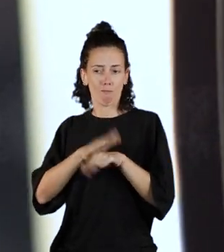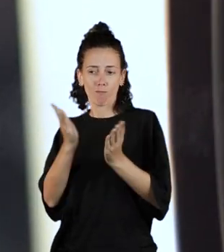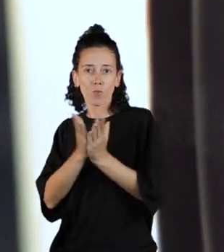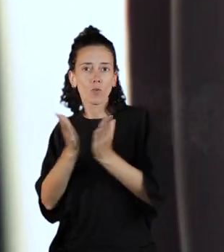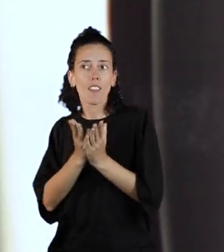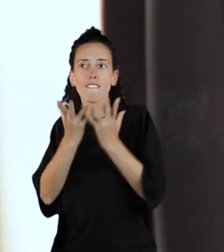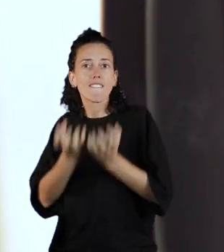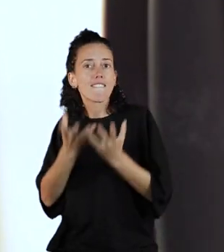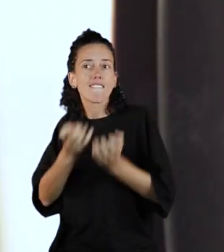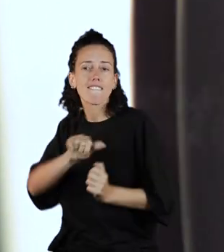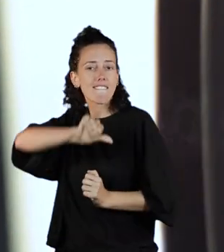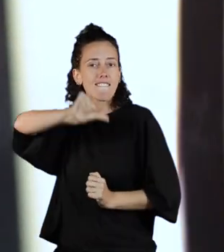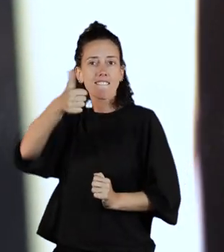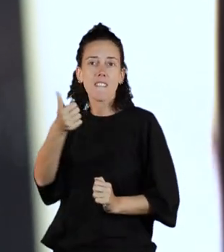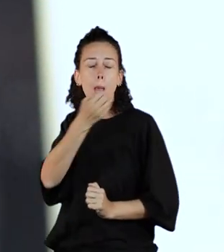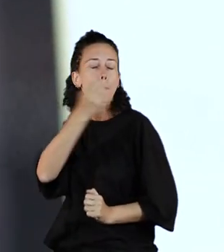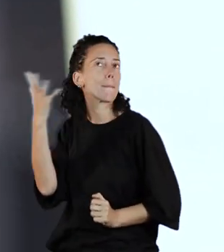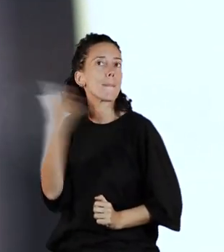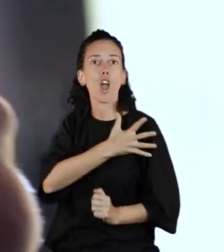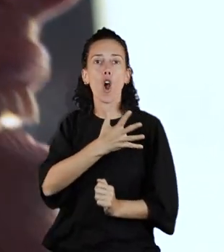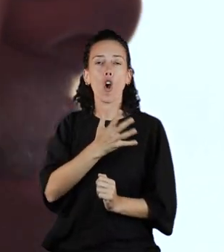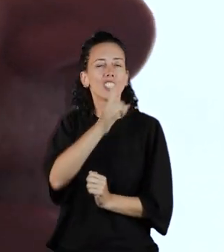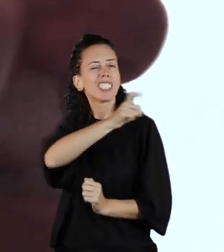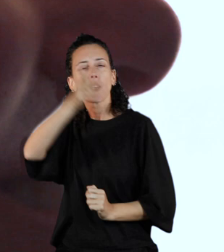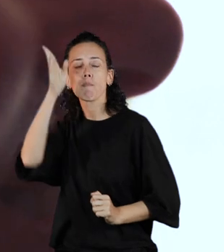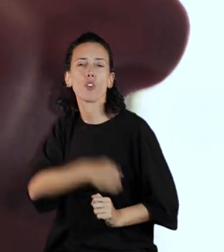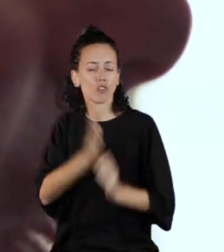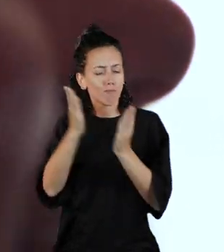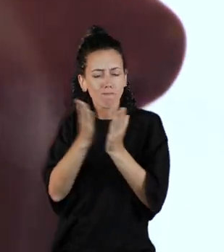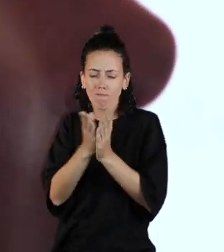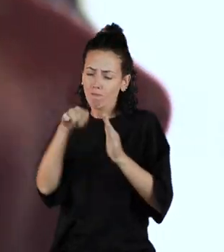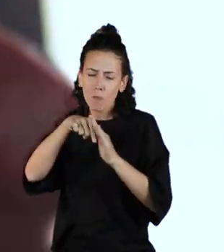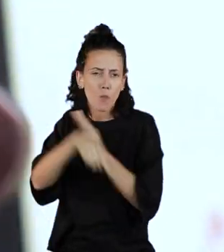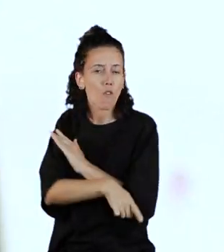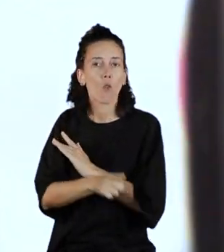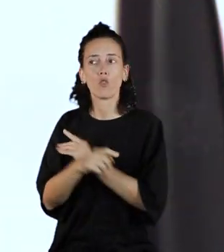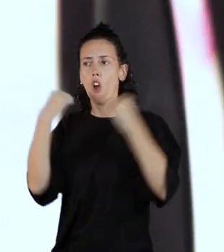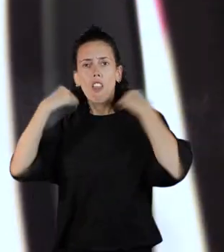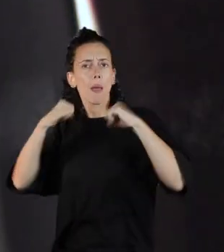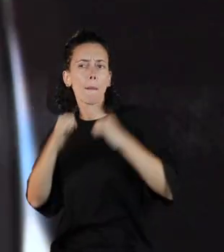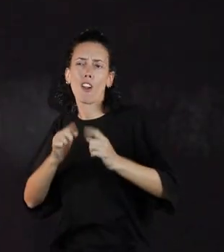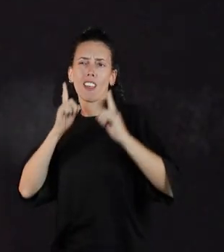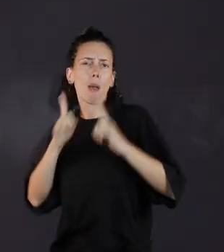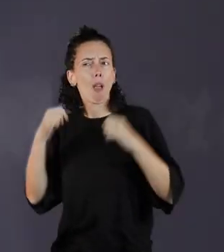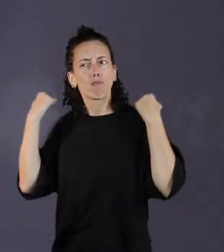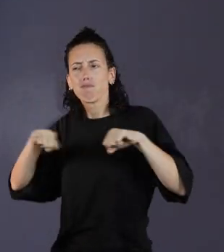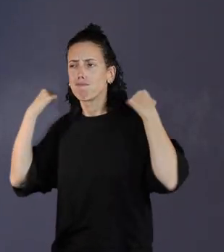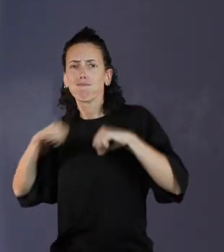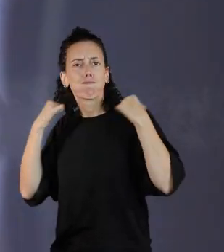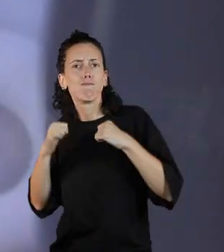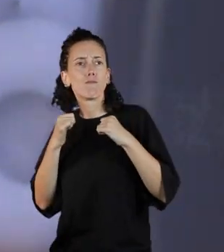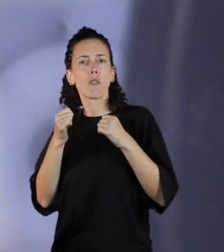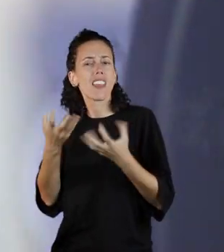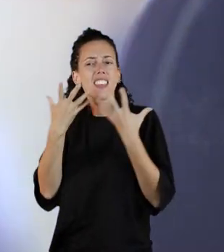Cuando estudiaba, daba el 100. Ahí daba el 100. Cuando hacía deporte daba el 100.